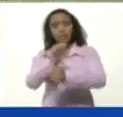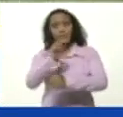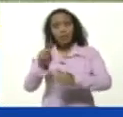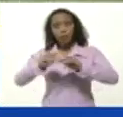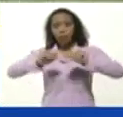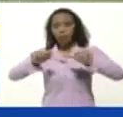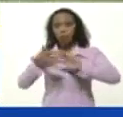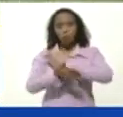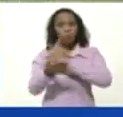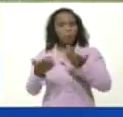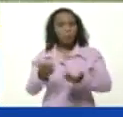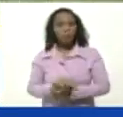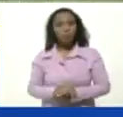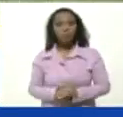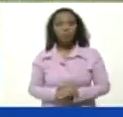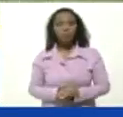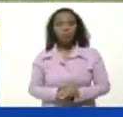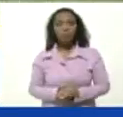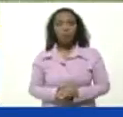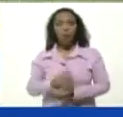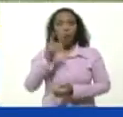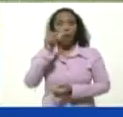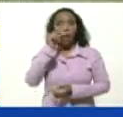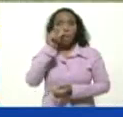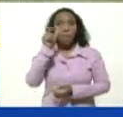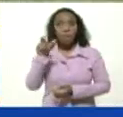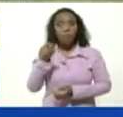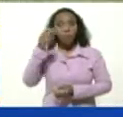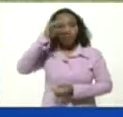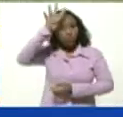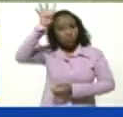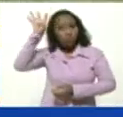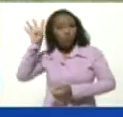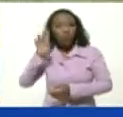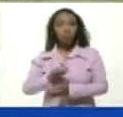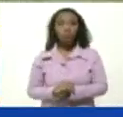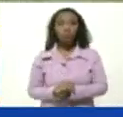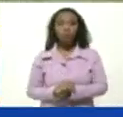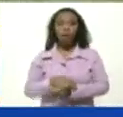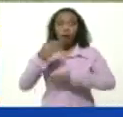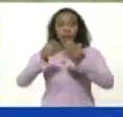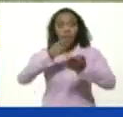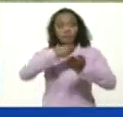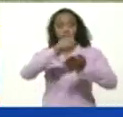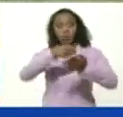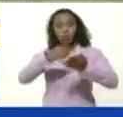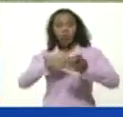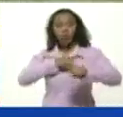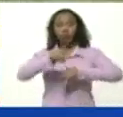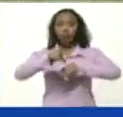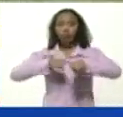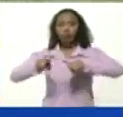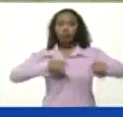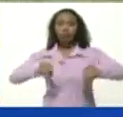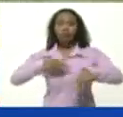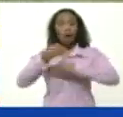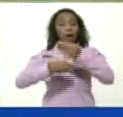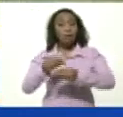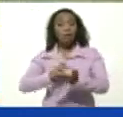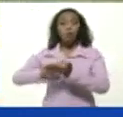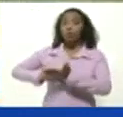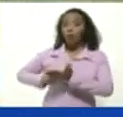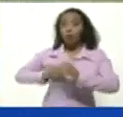territorial, don Mervin Maldonado, toma nota, coordina, hace,